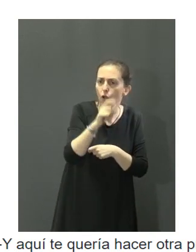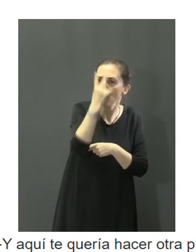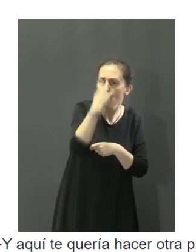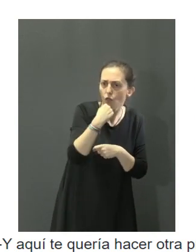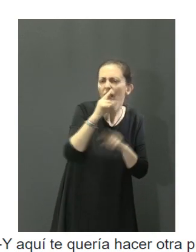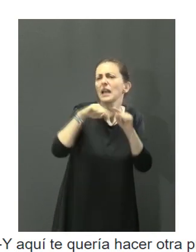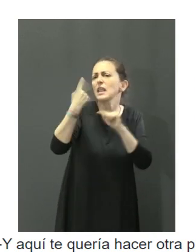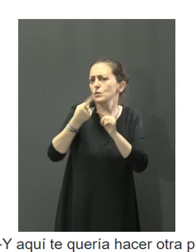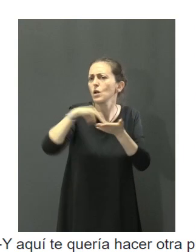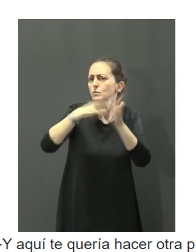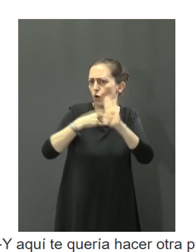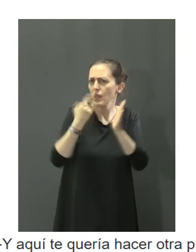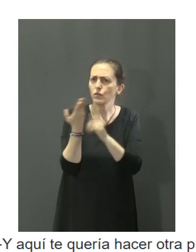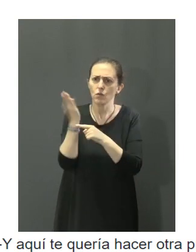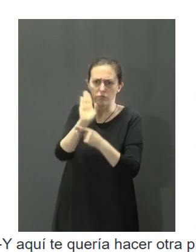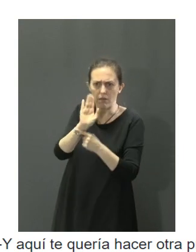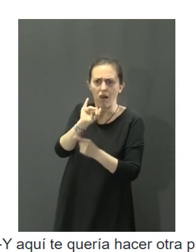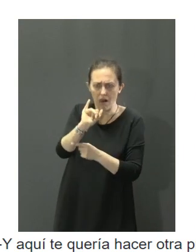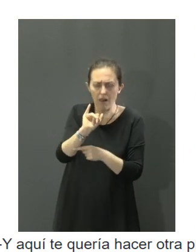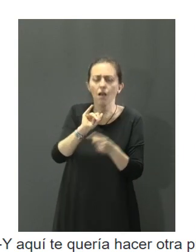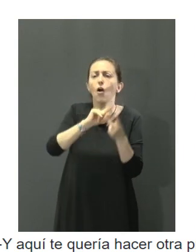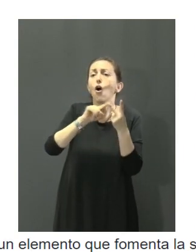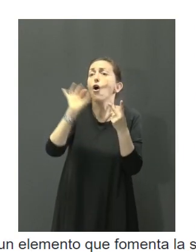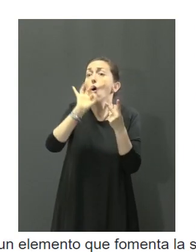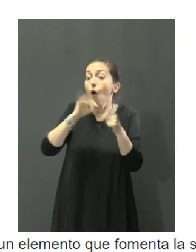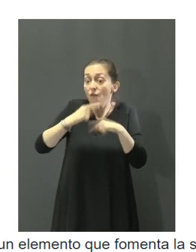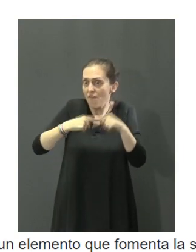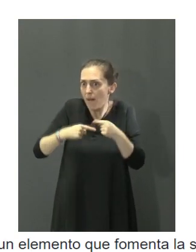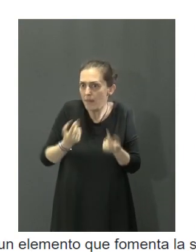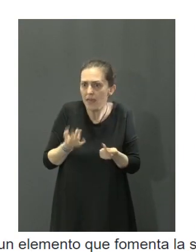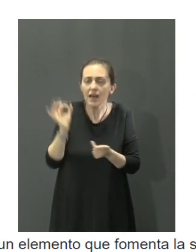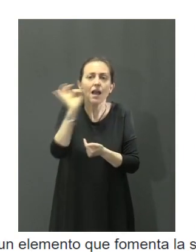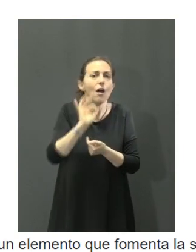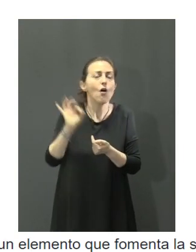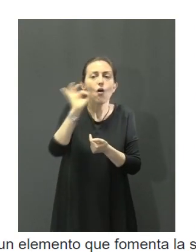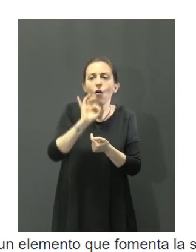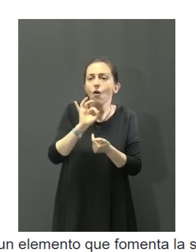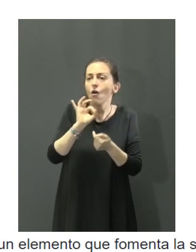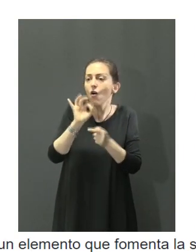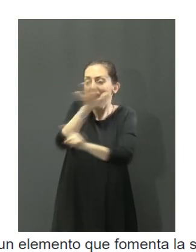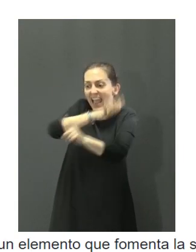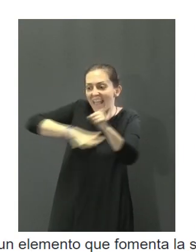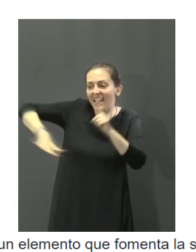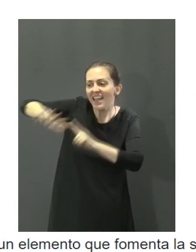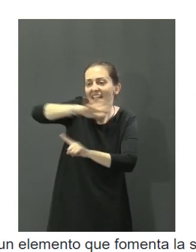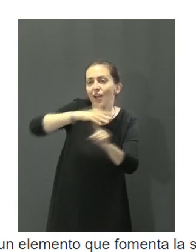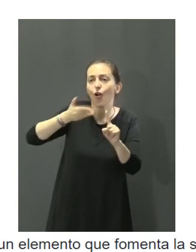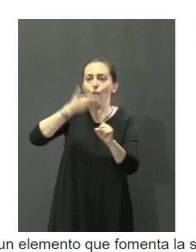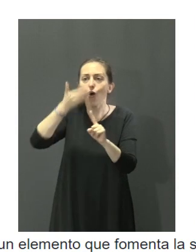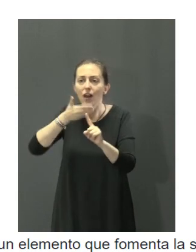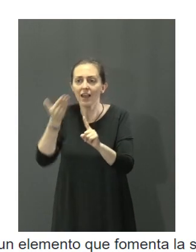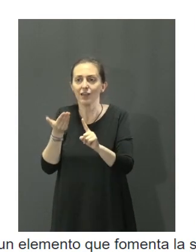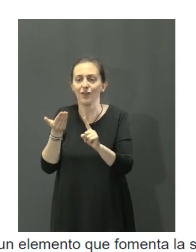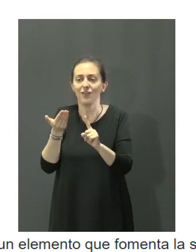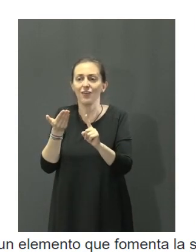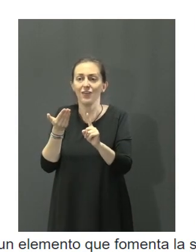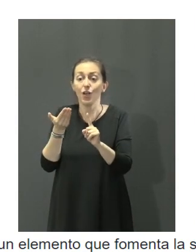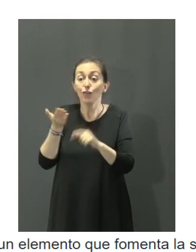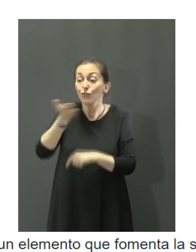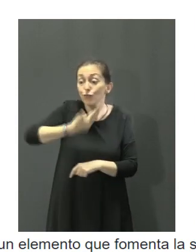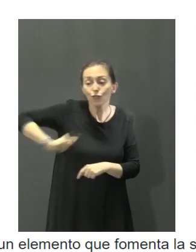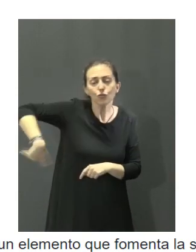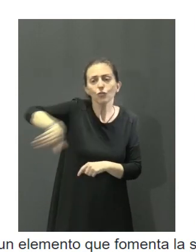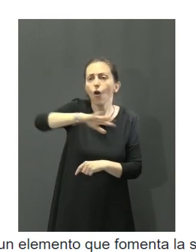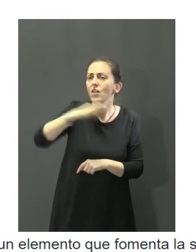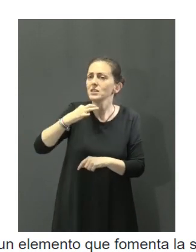posteriormente veremos los proyectos que tenemos, como las propias familias, el propio entorno escolar. Creo que todos debemos